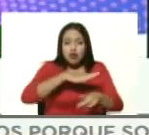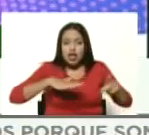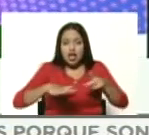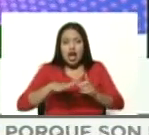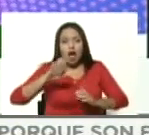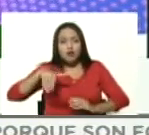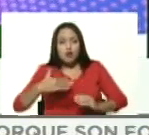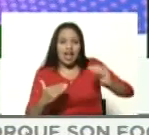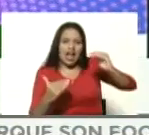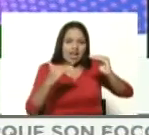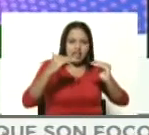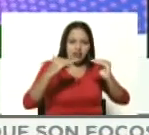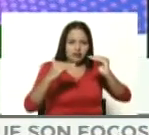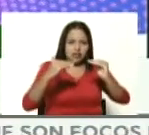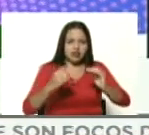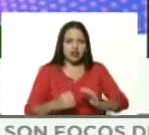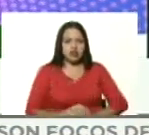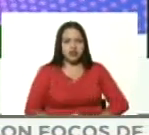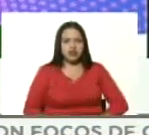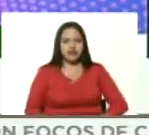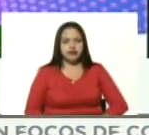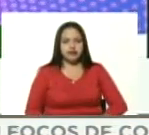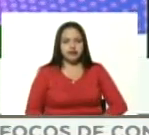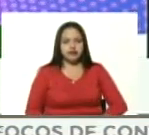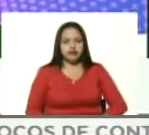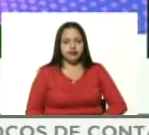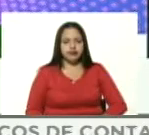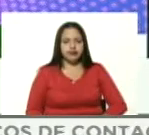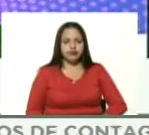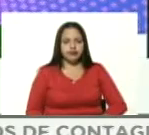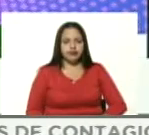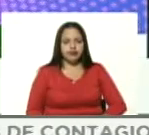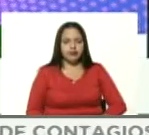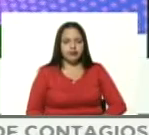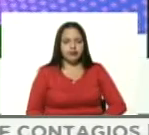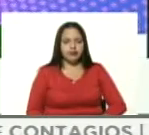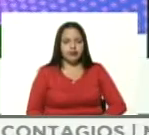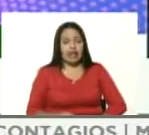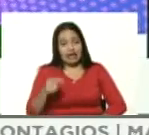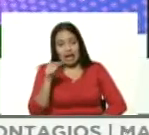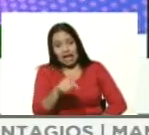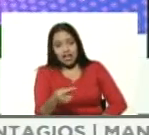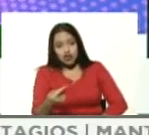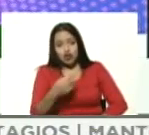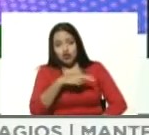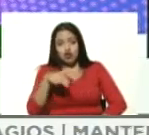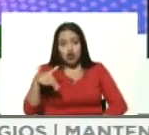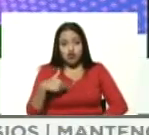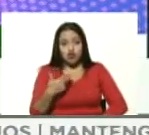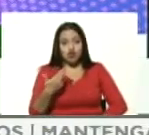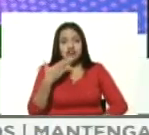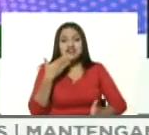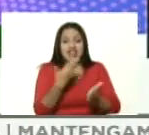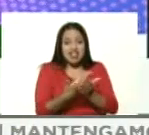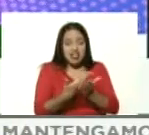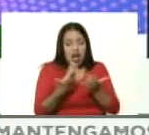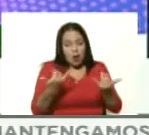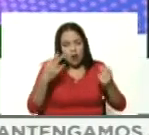sus equilibrios. Sin lugar a dudas, eso hemos sido testigos.